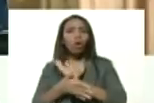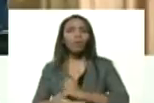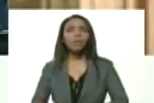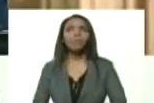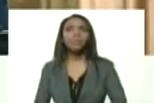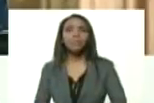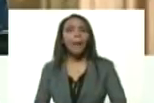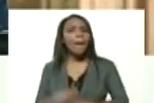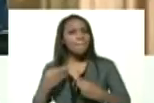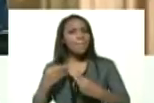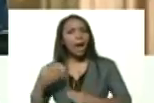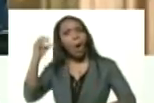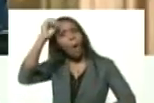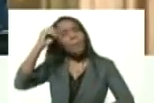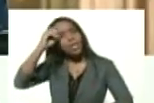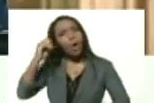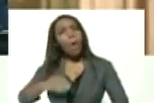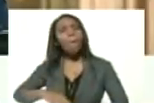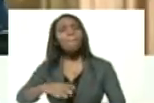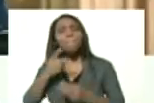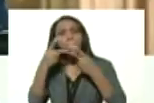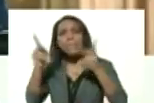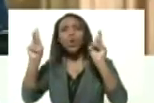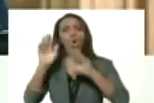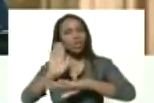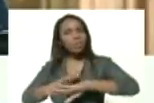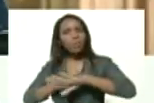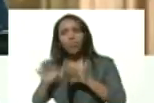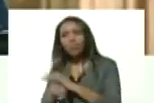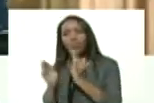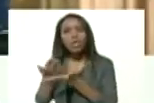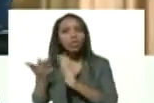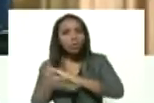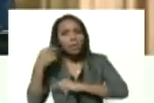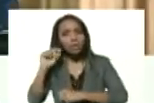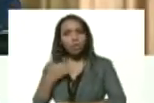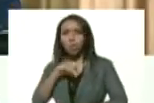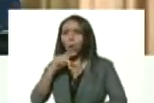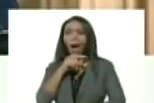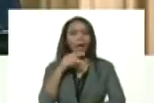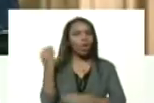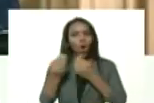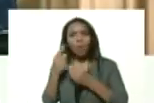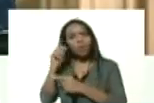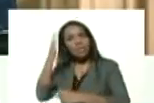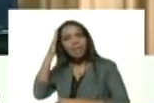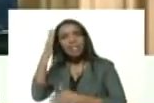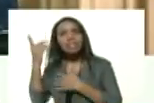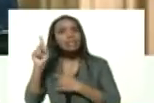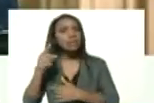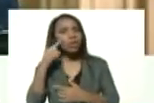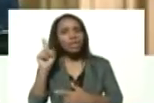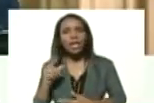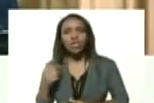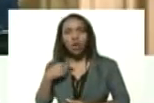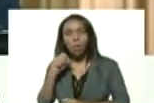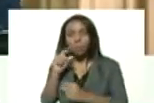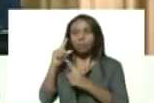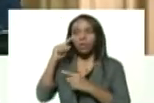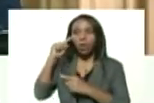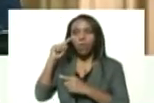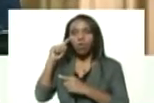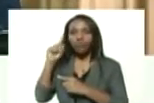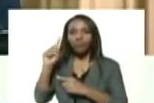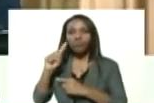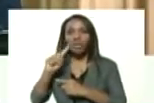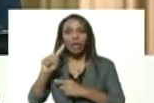para la opinión pública nacional de lo que está pasando en el mundo no lo sé no tengo esa percepción me da la impresión que no me da